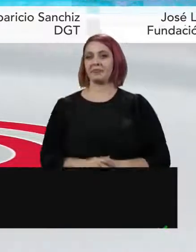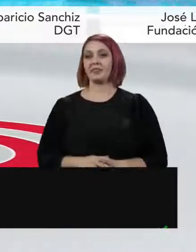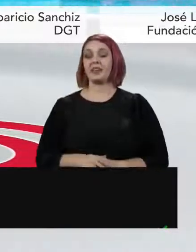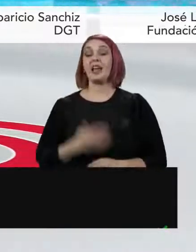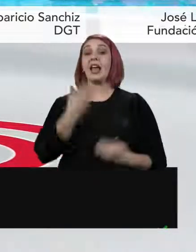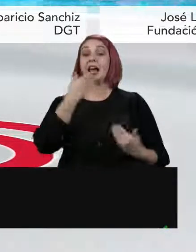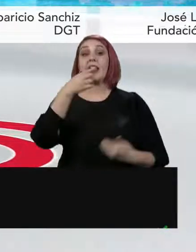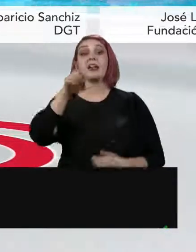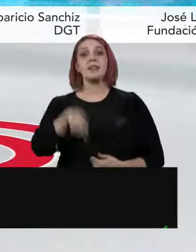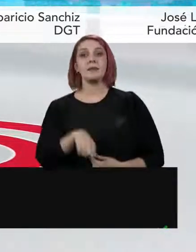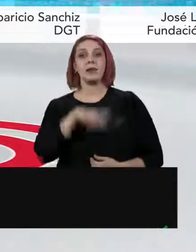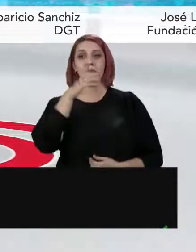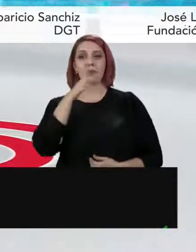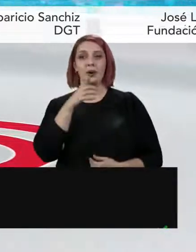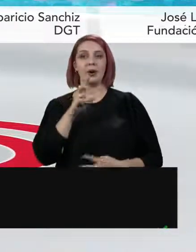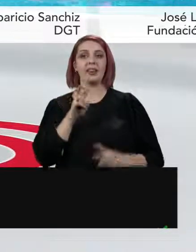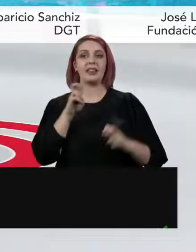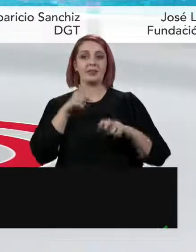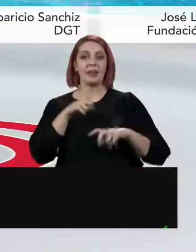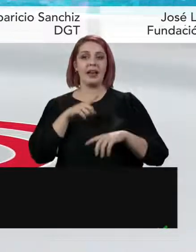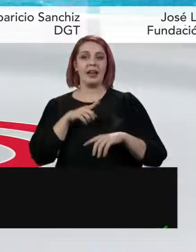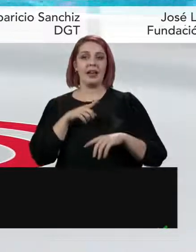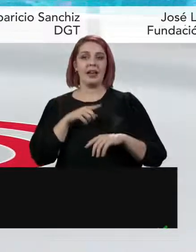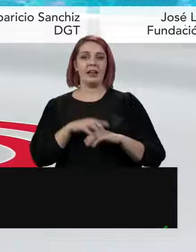también por tener en cuenta